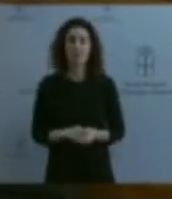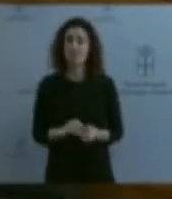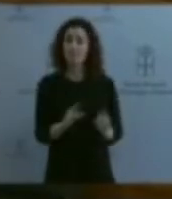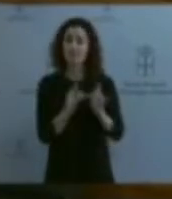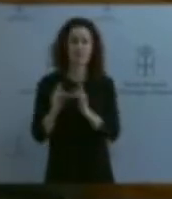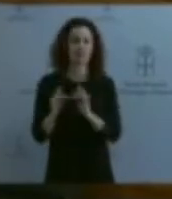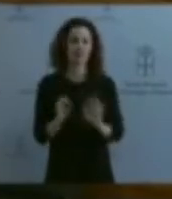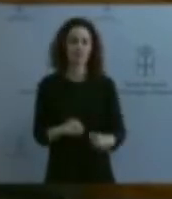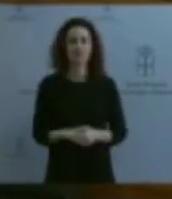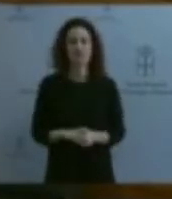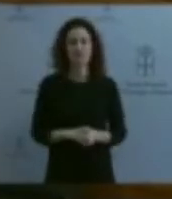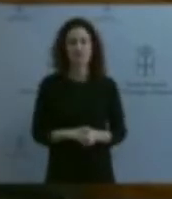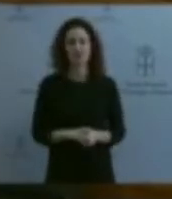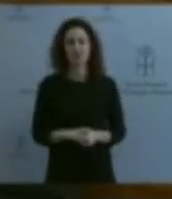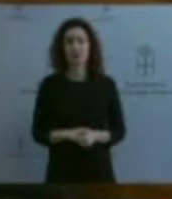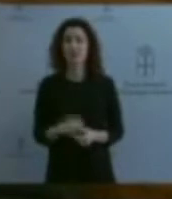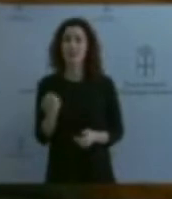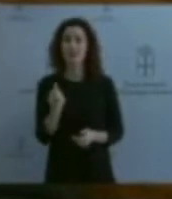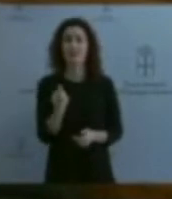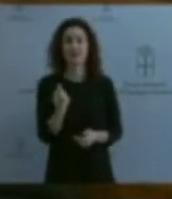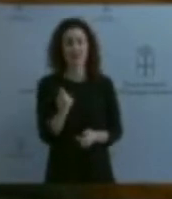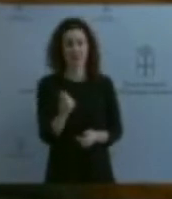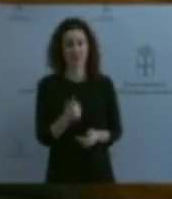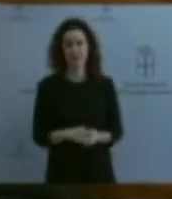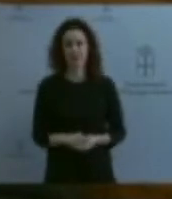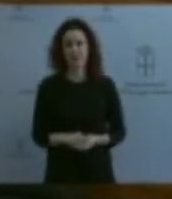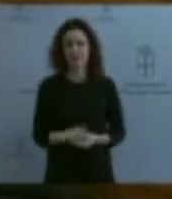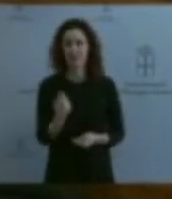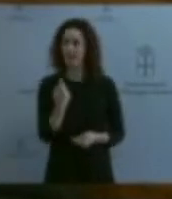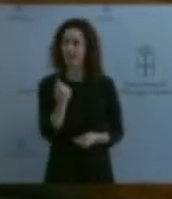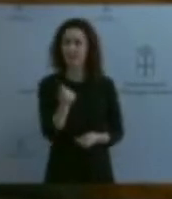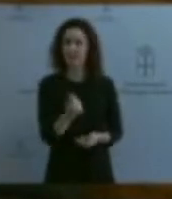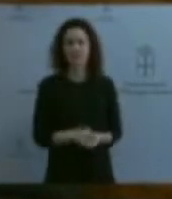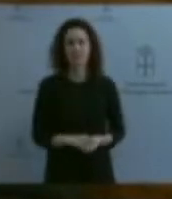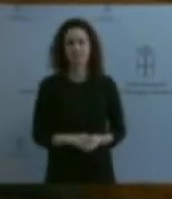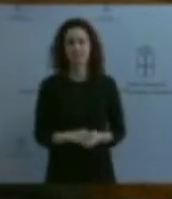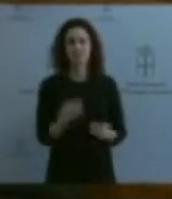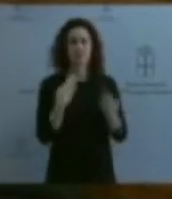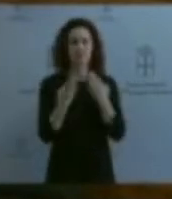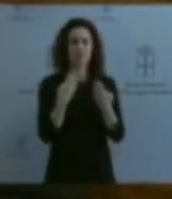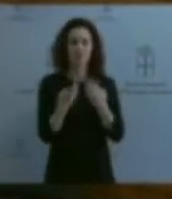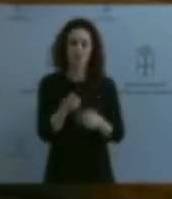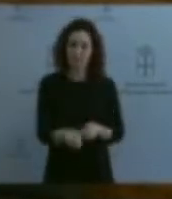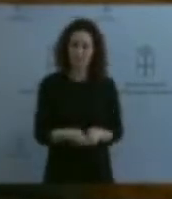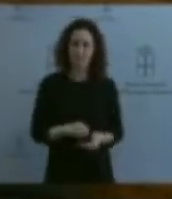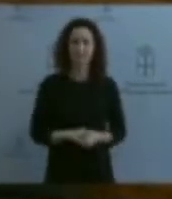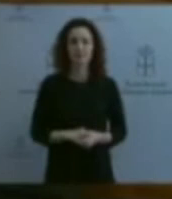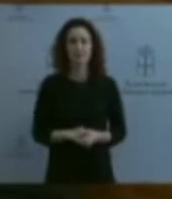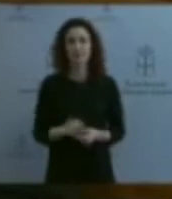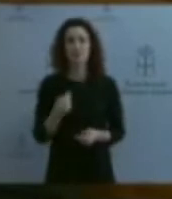recursos reales y necesitamos diálogo. Y en este sentido, aprovechando que antes la señora Ballina se lo